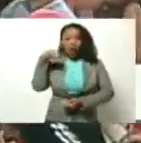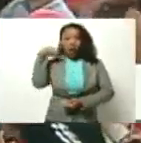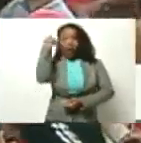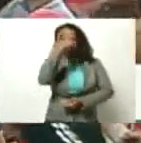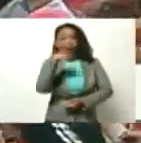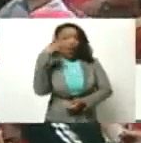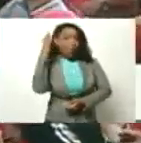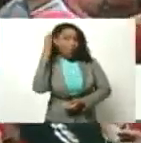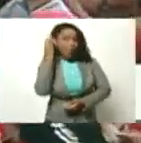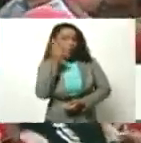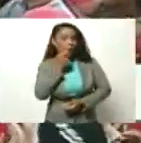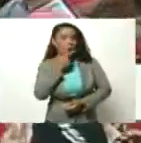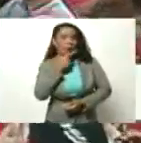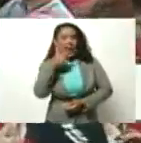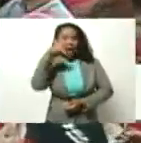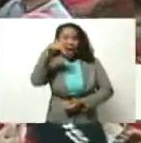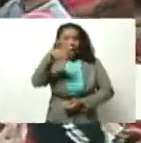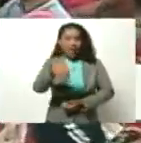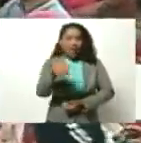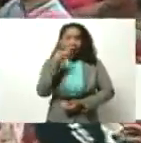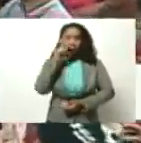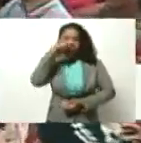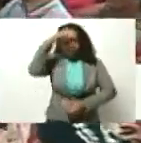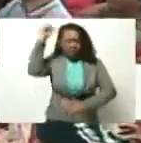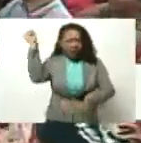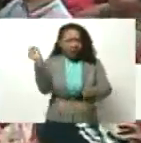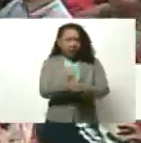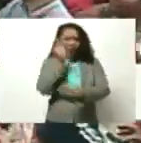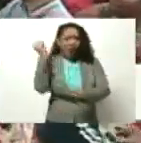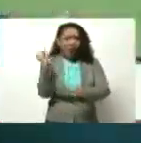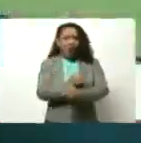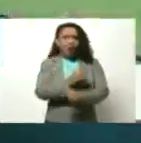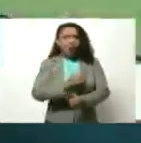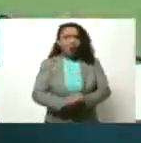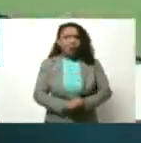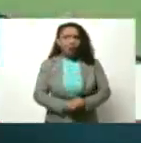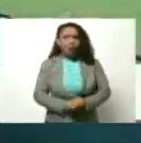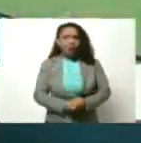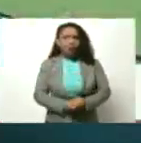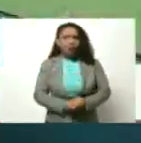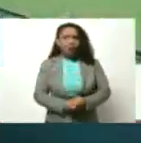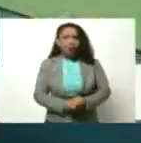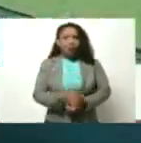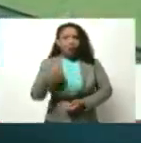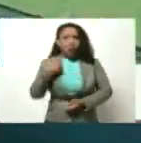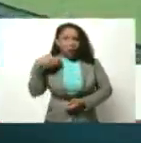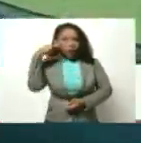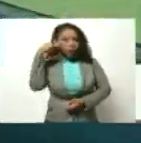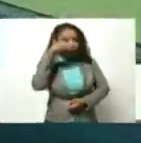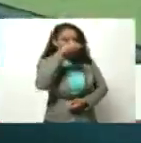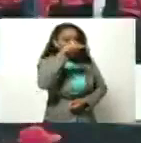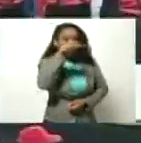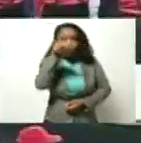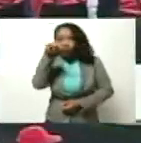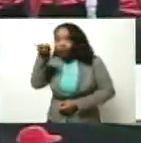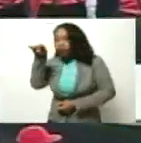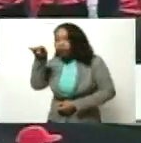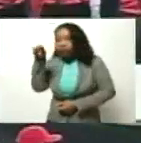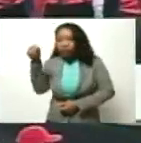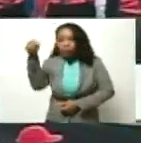de estas mujeres bonitas aquí del hombre trabajador estoy viendo además